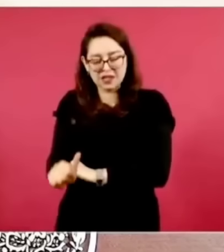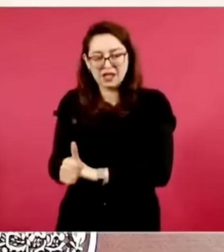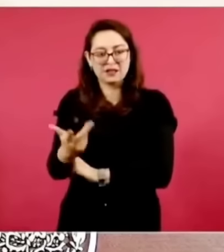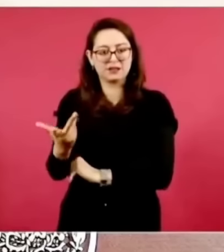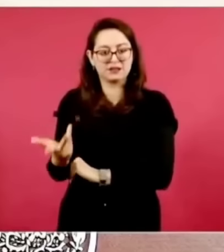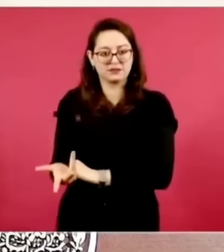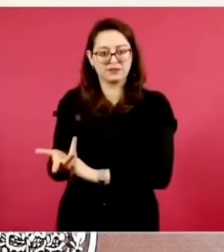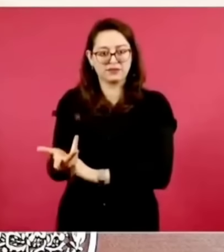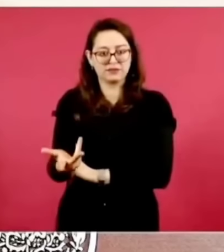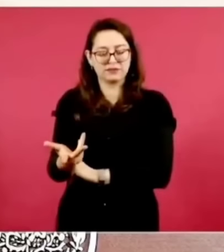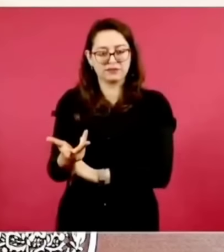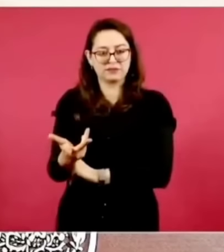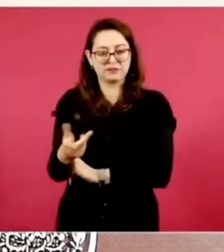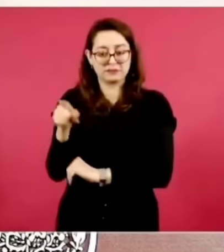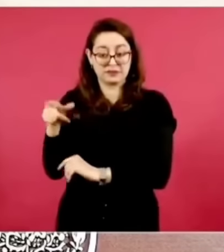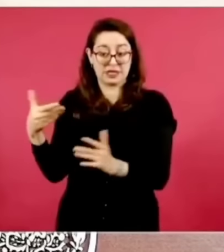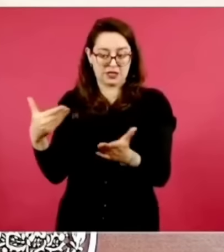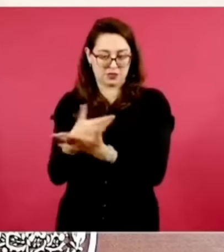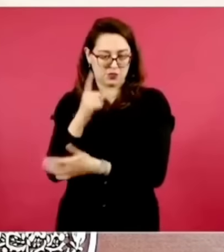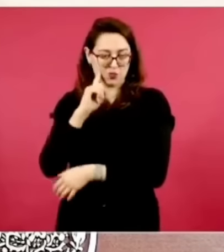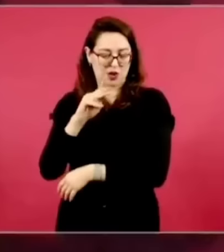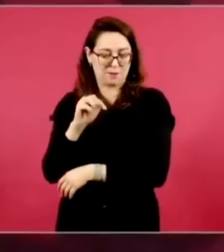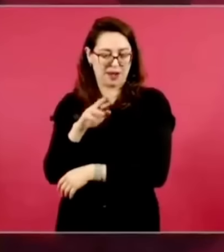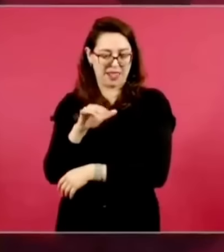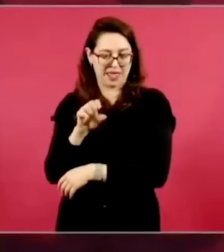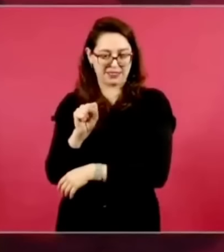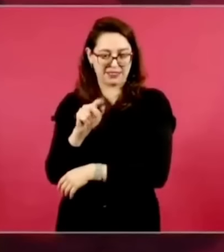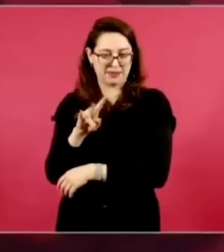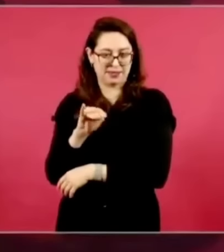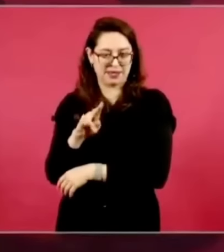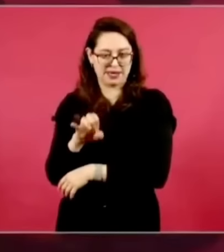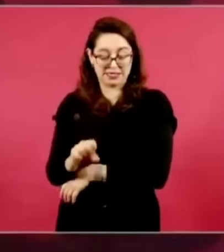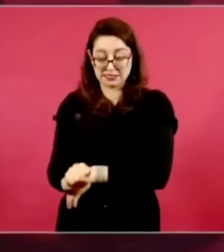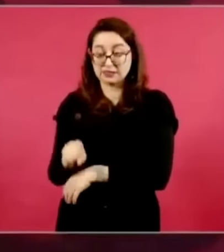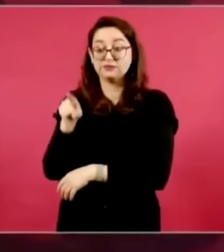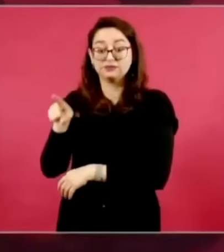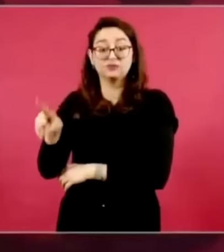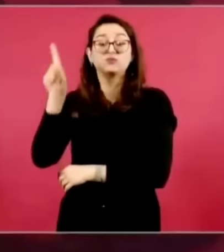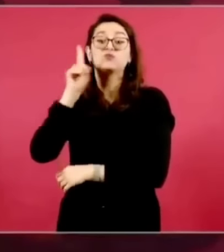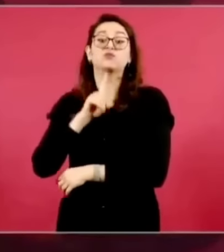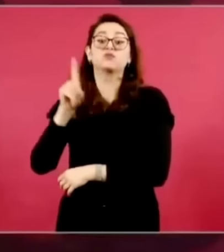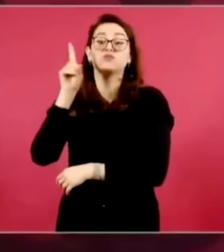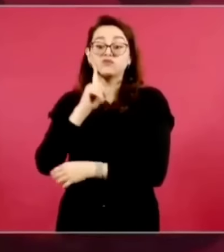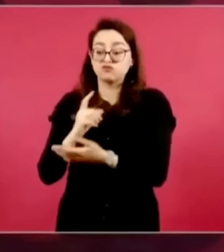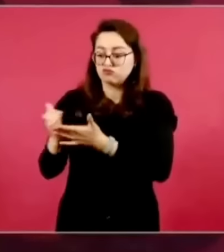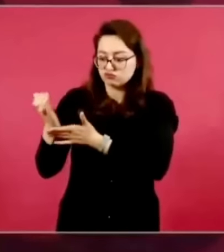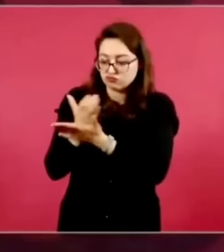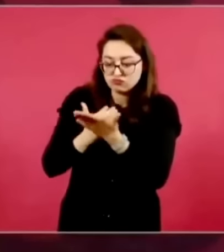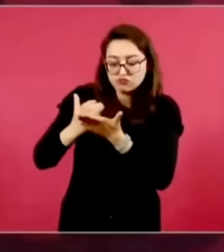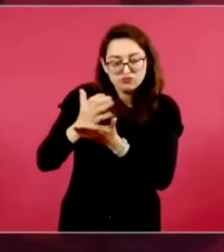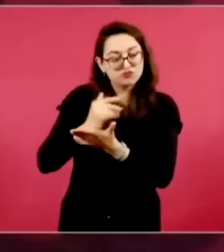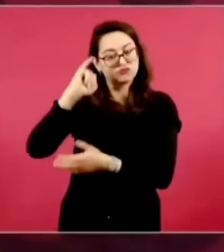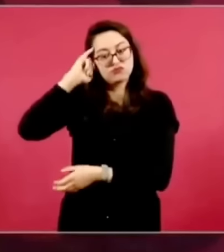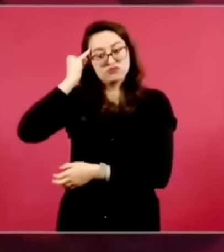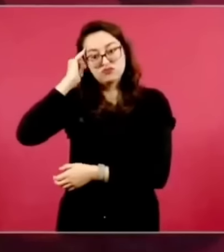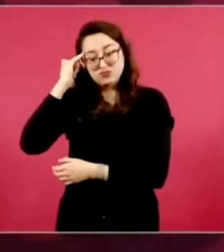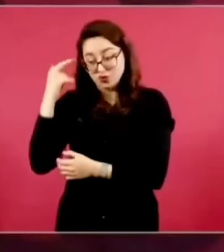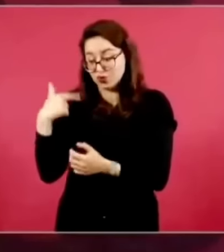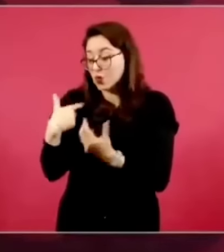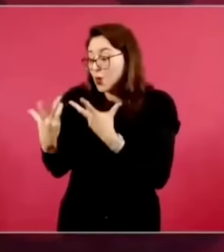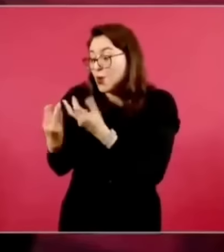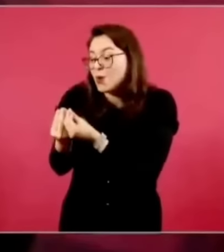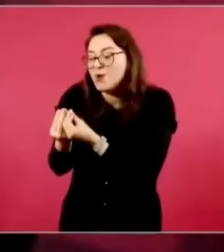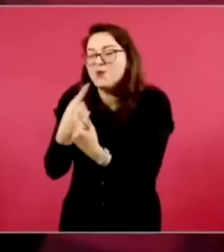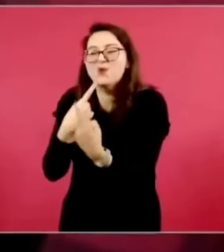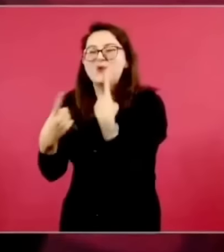tierra de María savins y me reuní con curanderas Sí es que yo ando